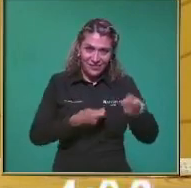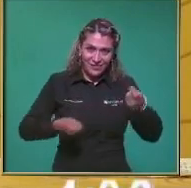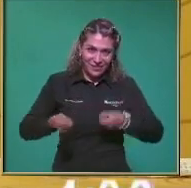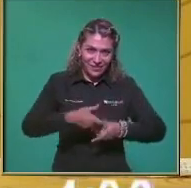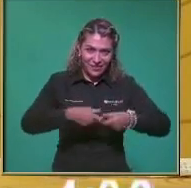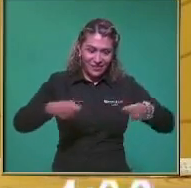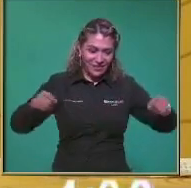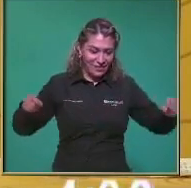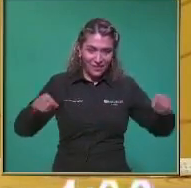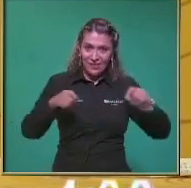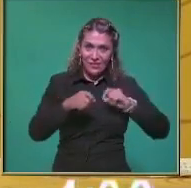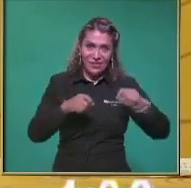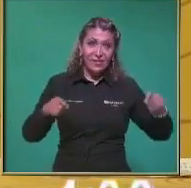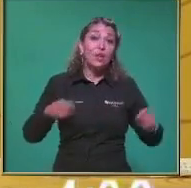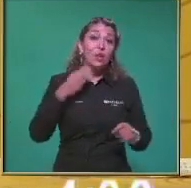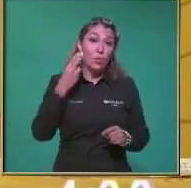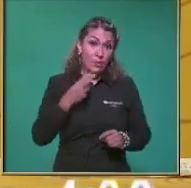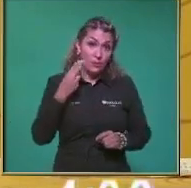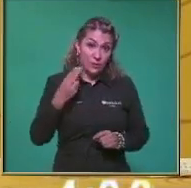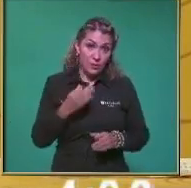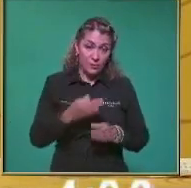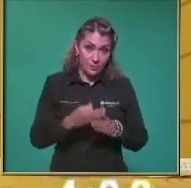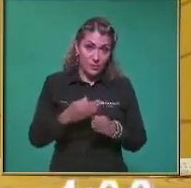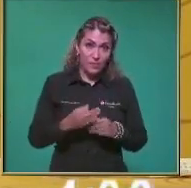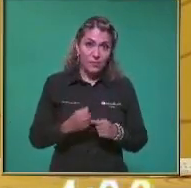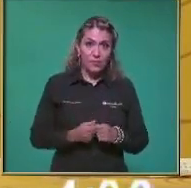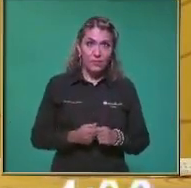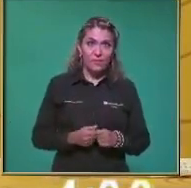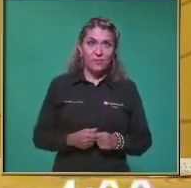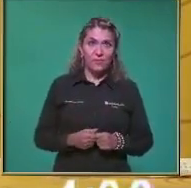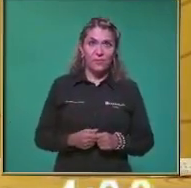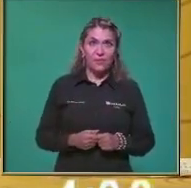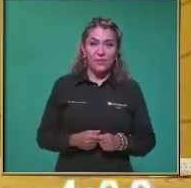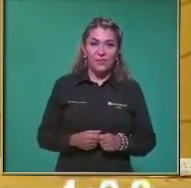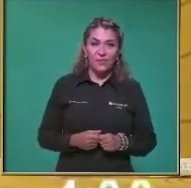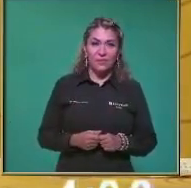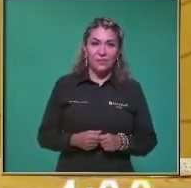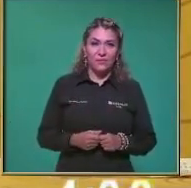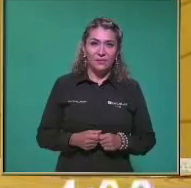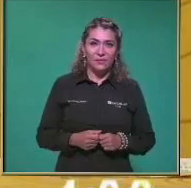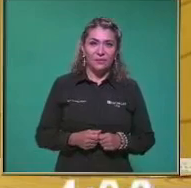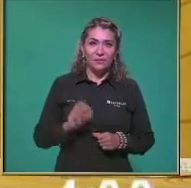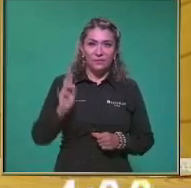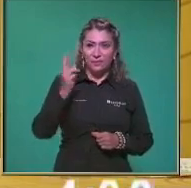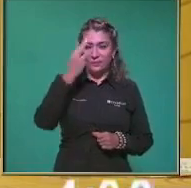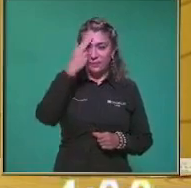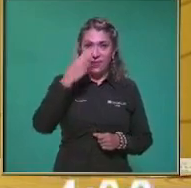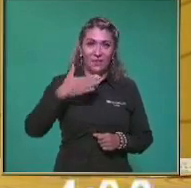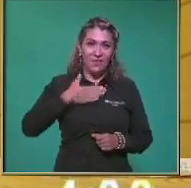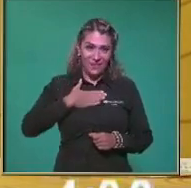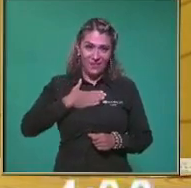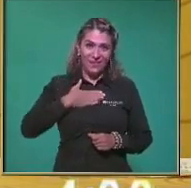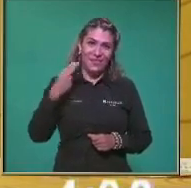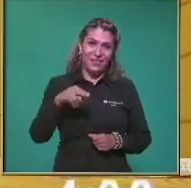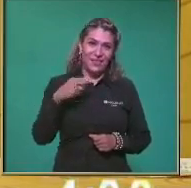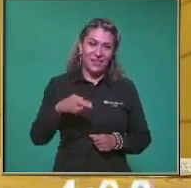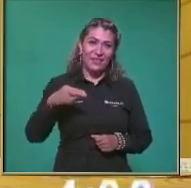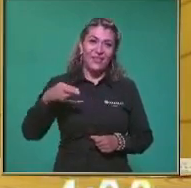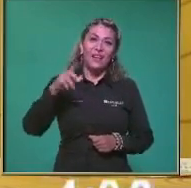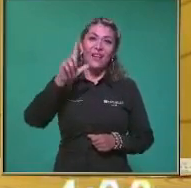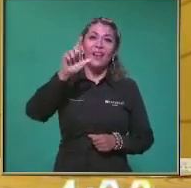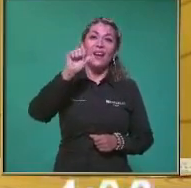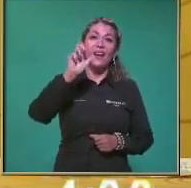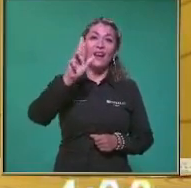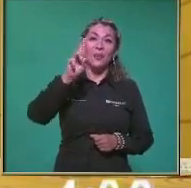listones? Al ratito los voy a utilizar. Vamos a ver en qué. Bueno, recordemos mi nombre, Laura Antonia Alfaro Puón, para